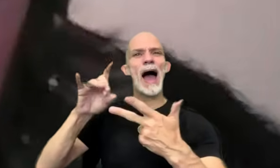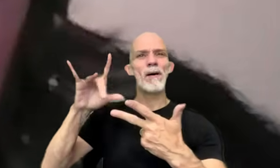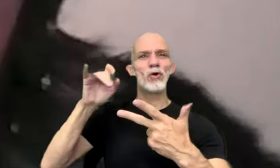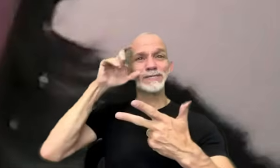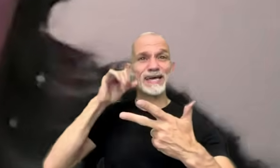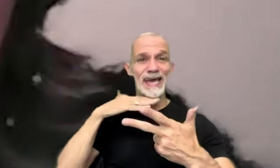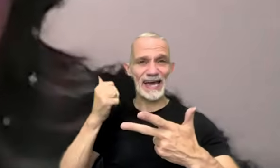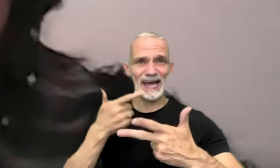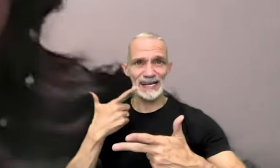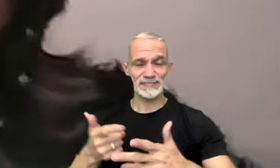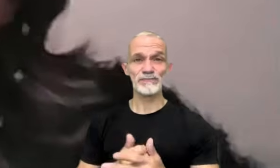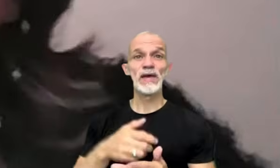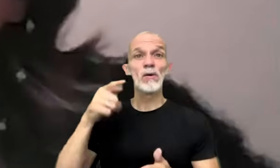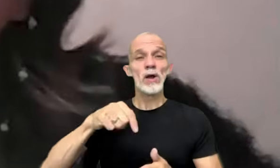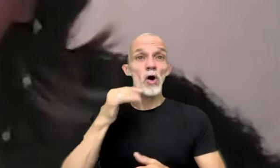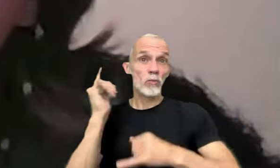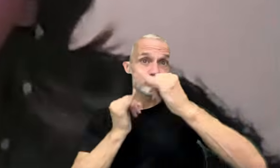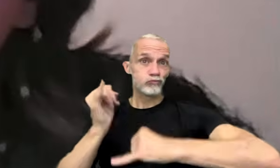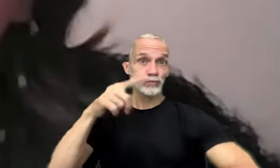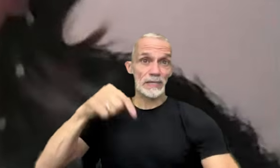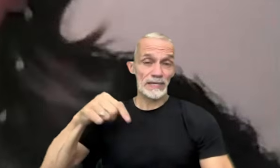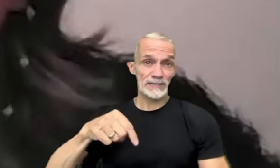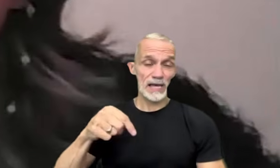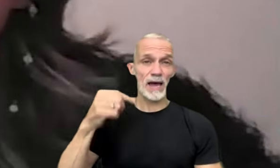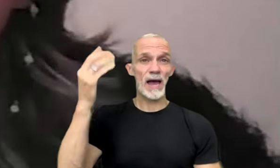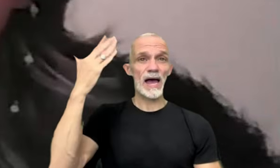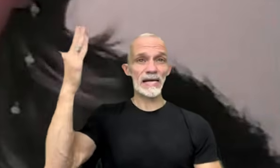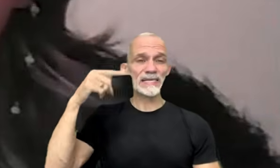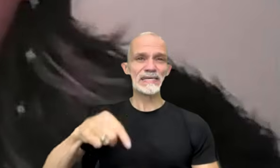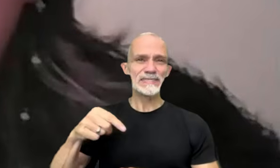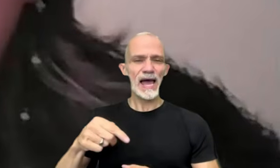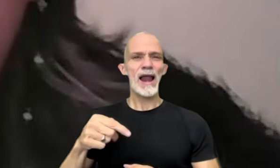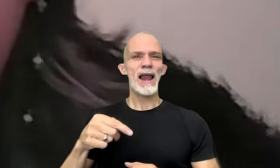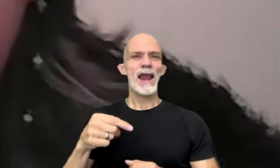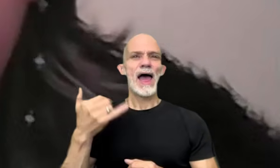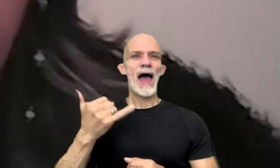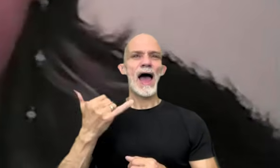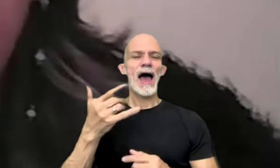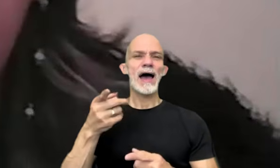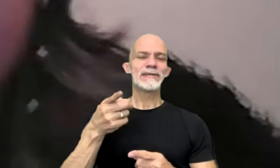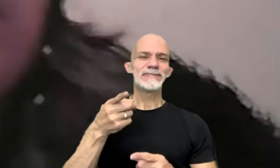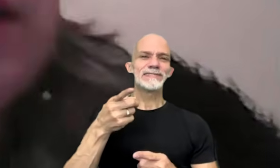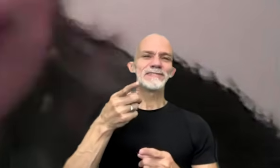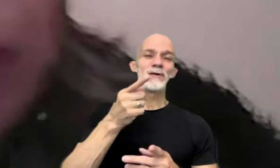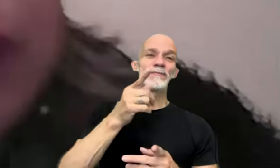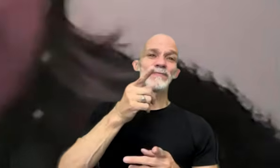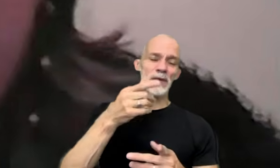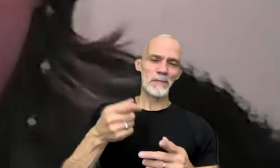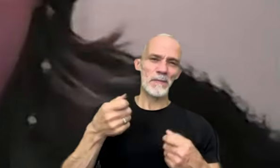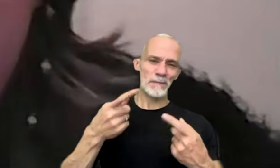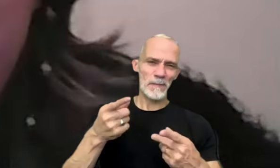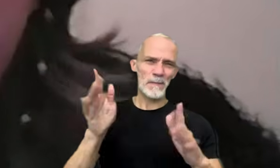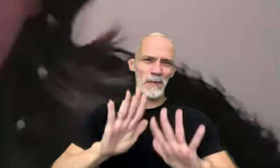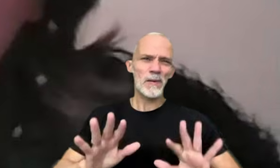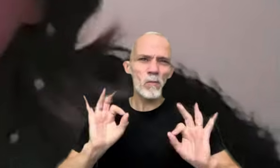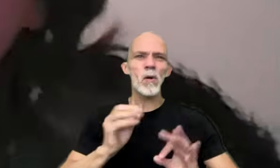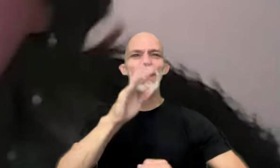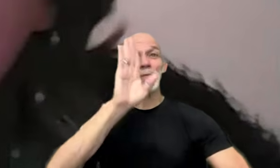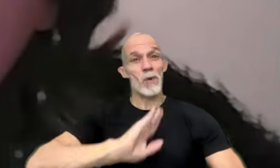Pablo. Les quiero comentar que esta jornada es apta